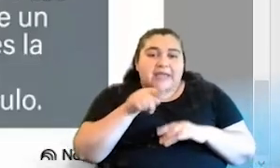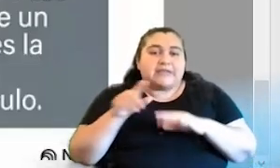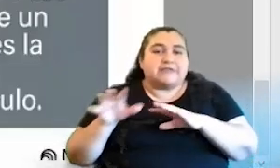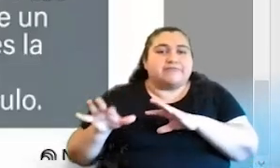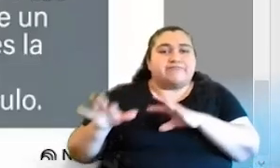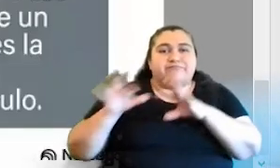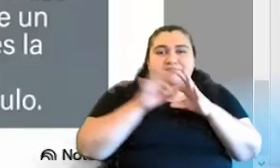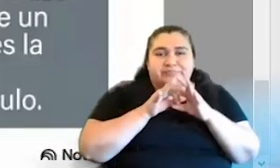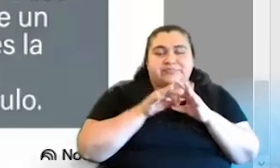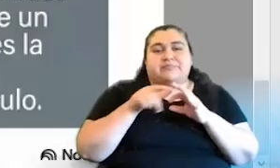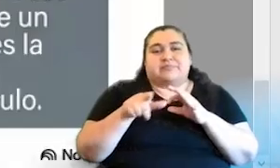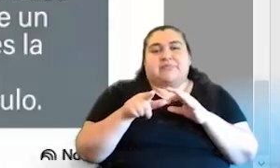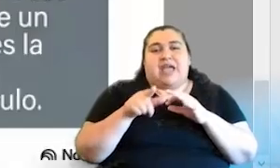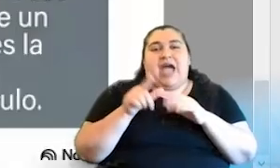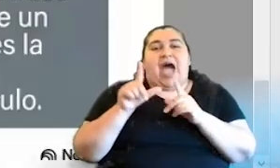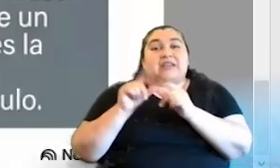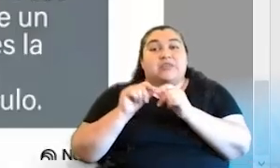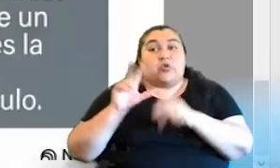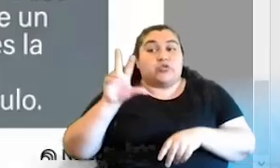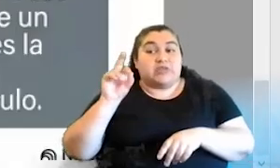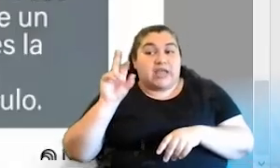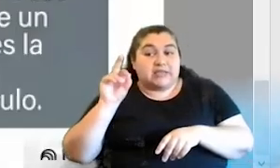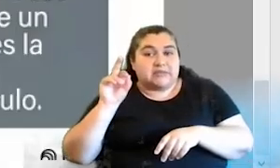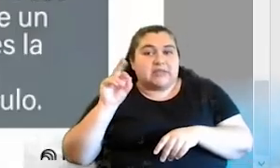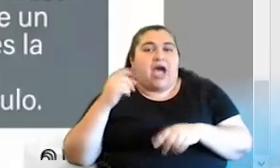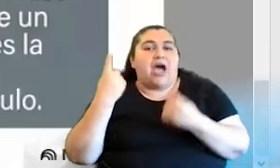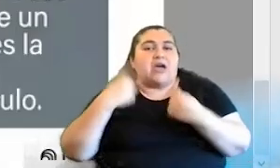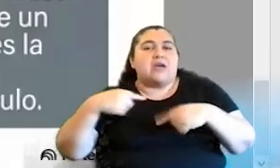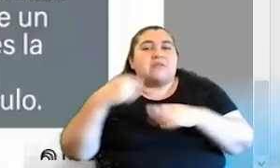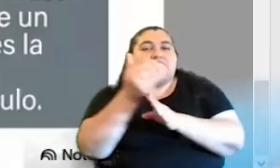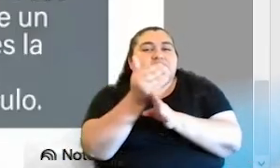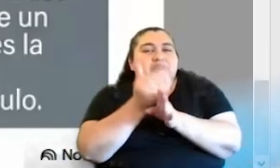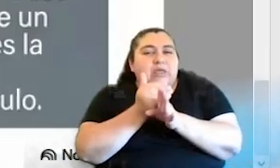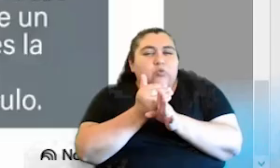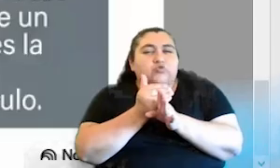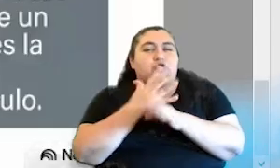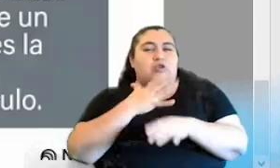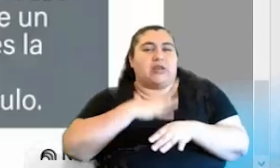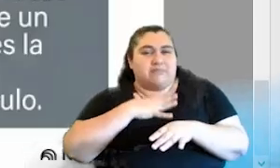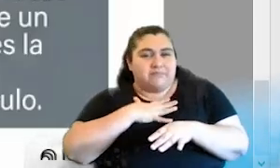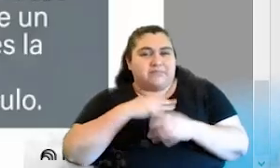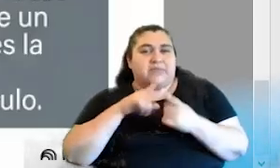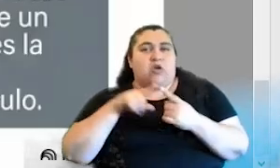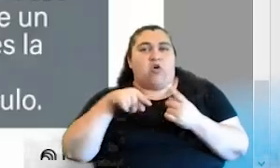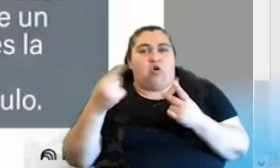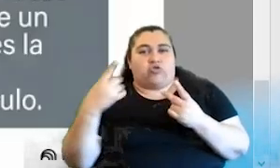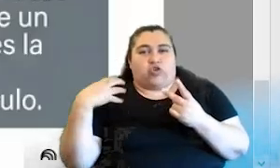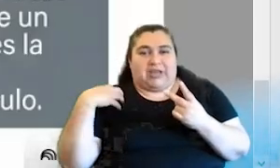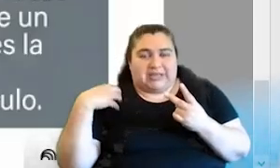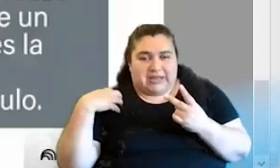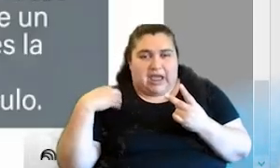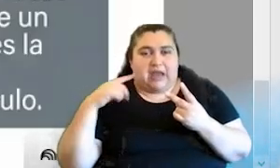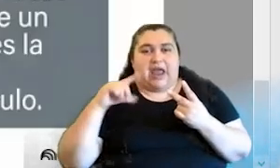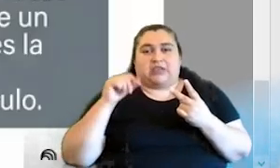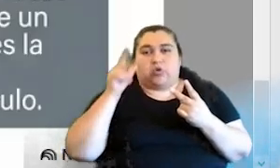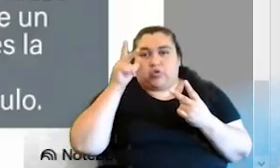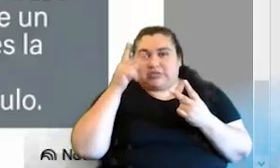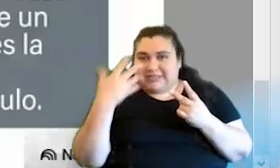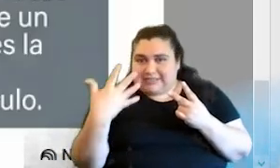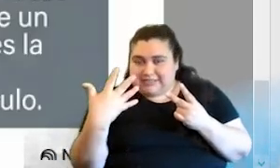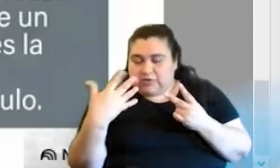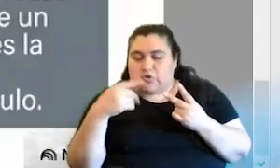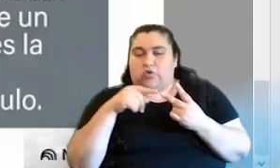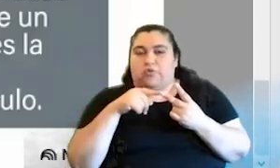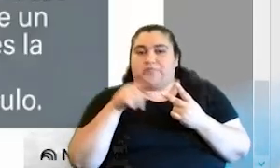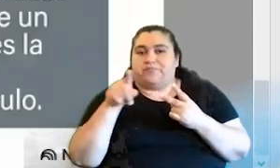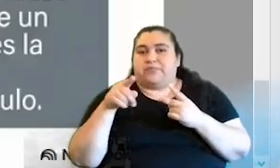están contempladas en el artículo 30, las deducciones generales, la mayoría las van a tener en el artículo 85, excepto